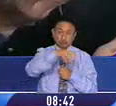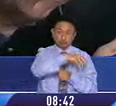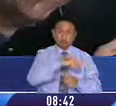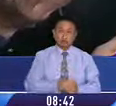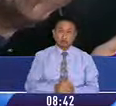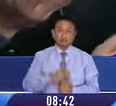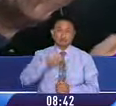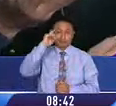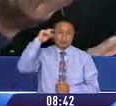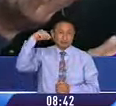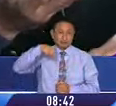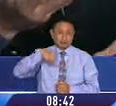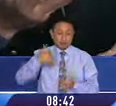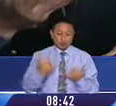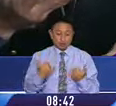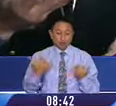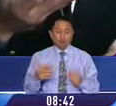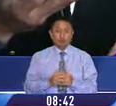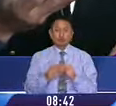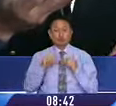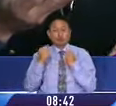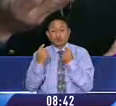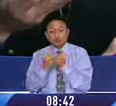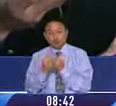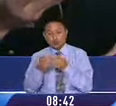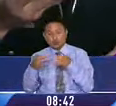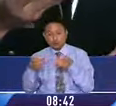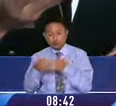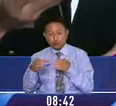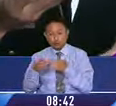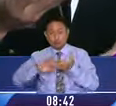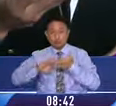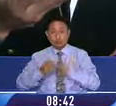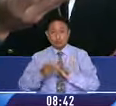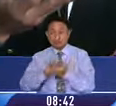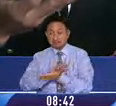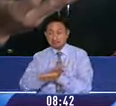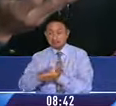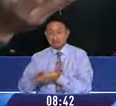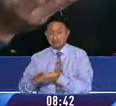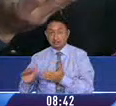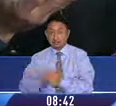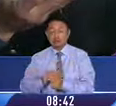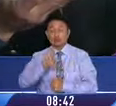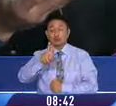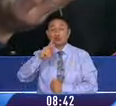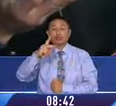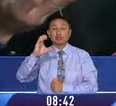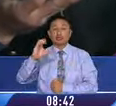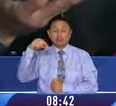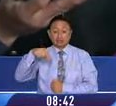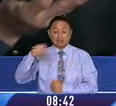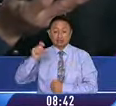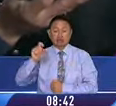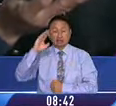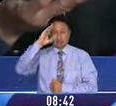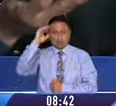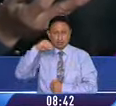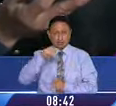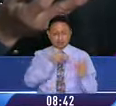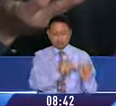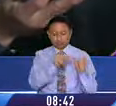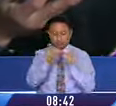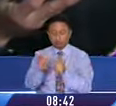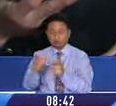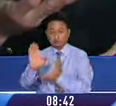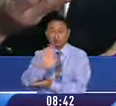ustedes que tenemos la figura de unidades de policía comunitaria, hoy vacías. Por lo tanto, si van a ingresar policías, lo que queremos es que esa policía esté